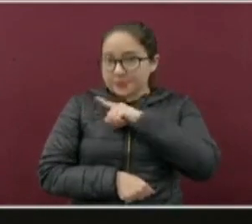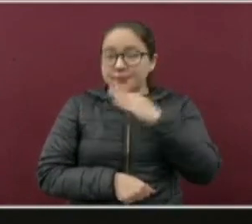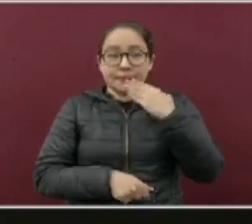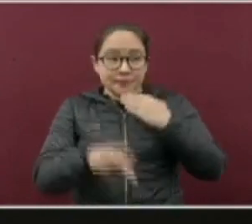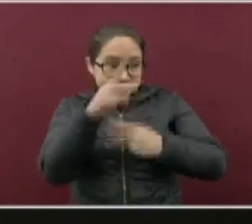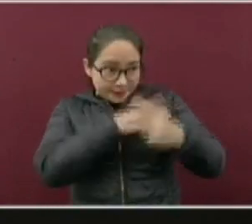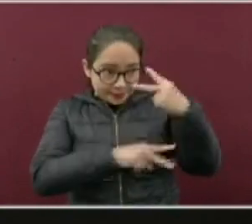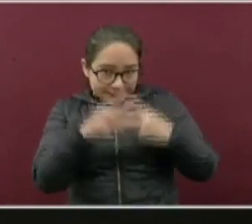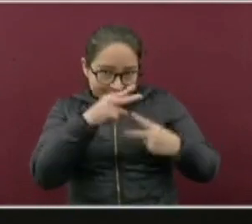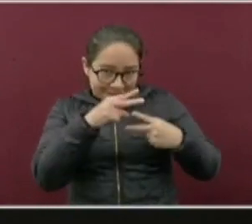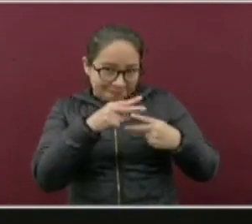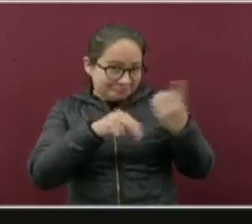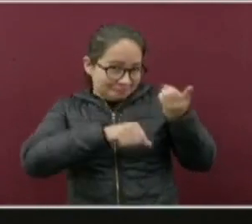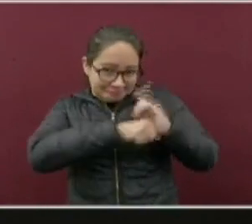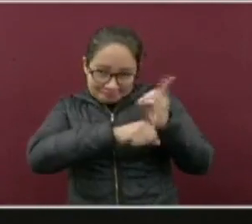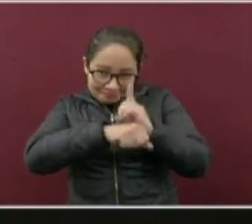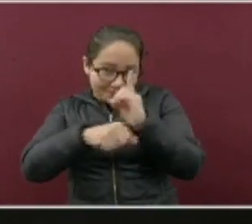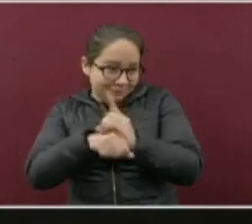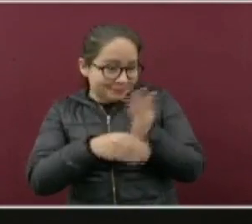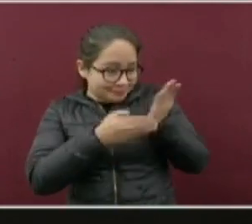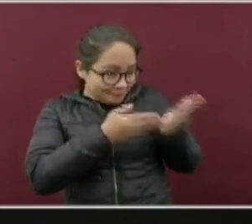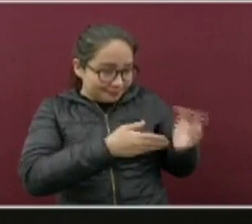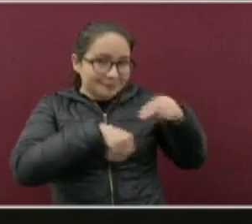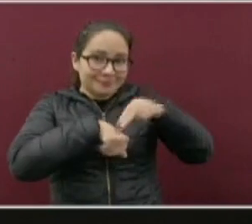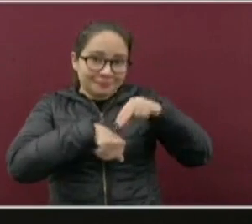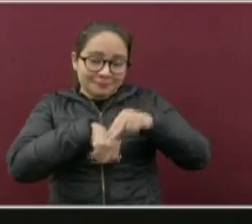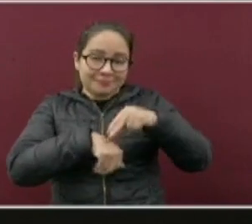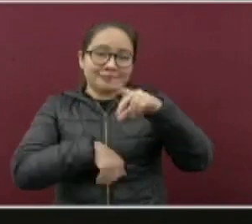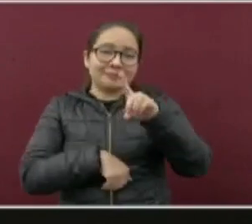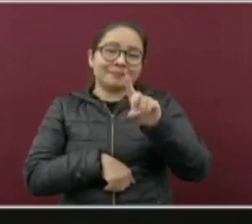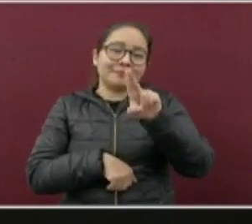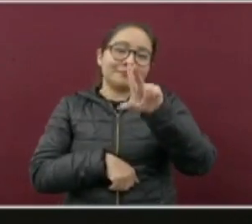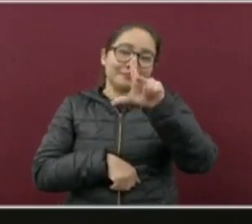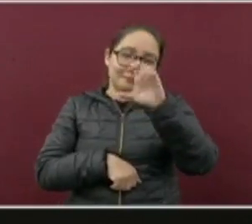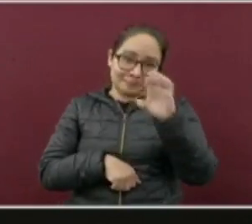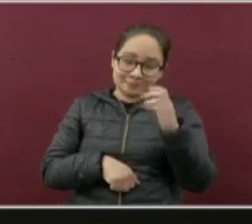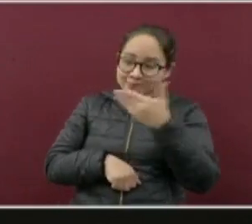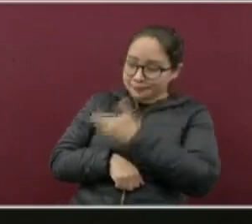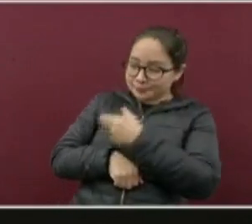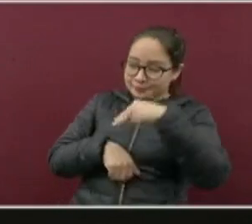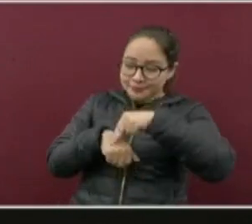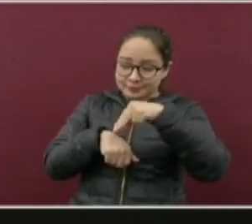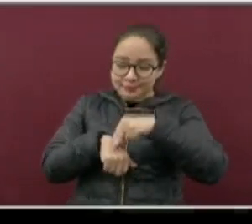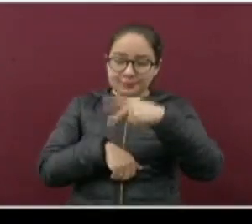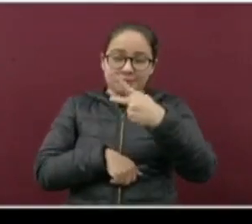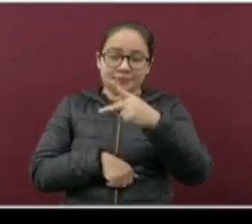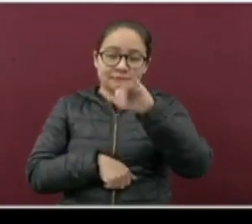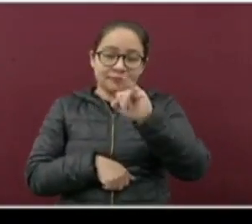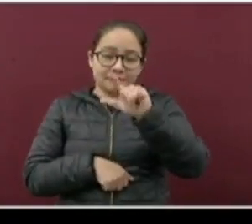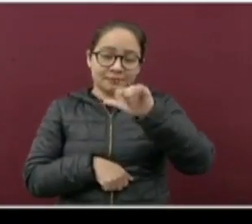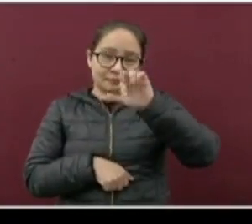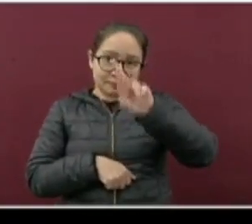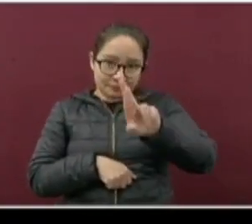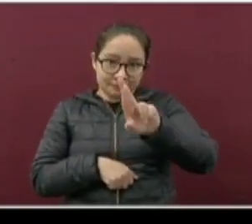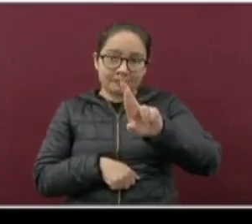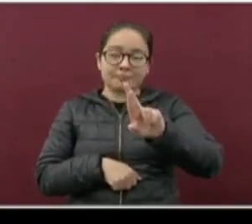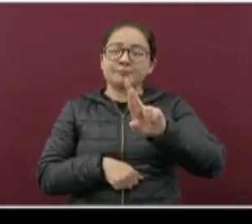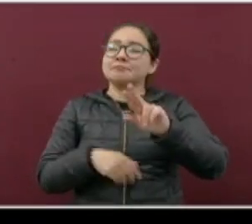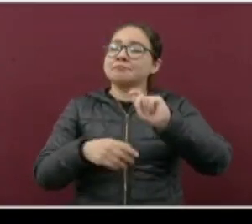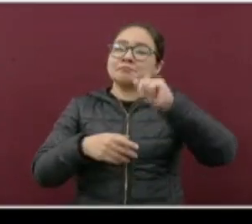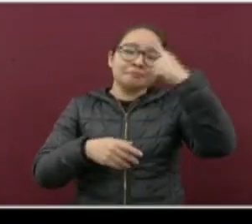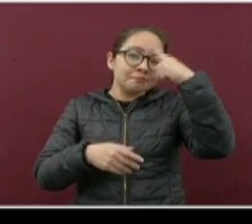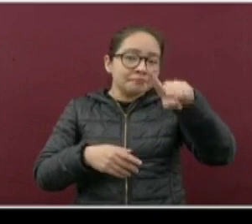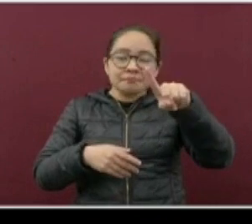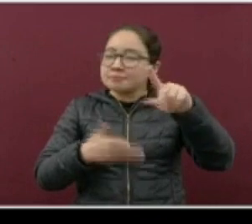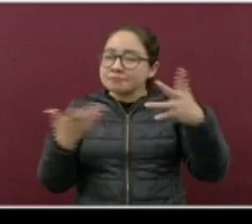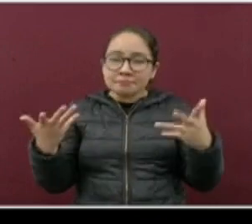este miércoles 20 de enero a las doctoras Dulce María Espejo Guevara y Pilar González Arroyo para dar inicio al informe número